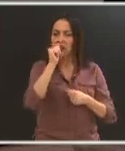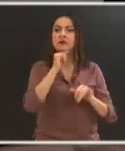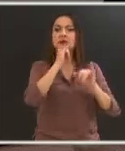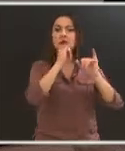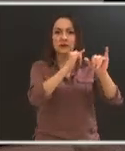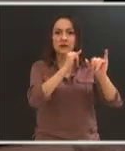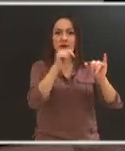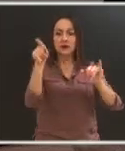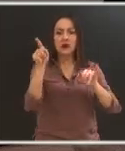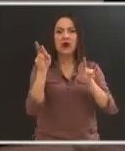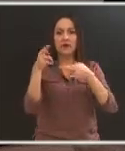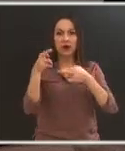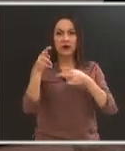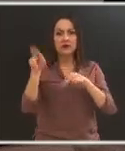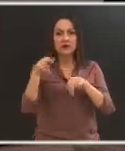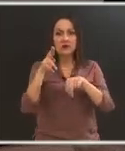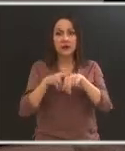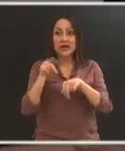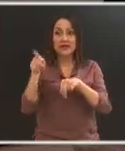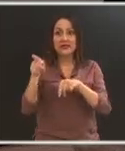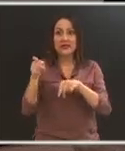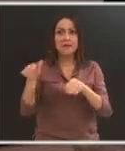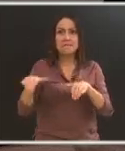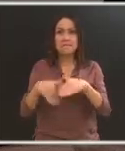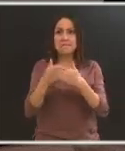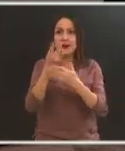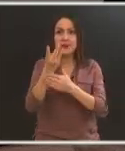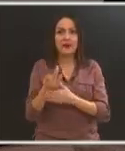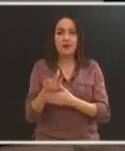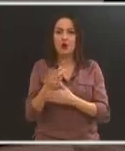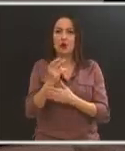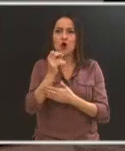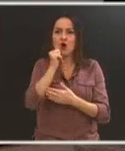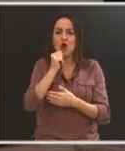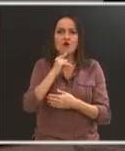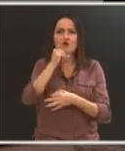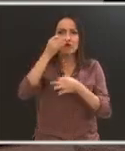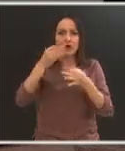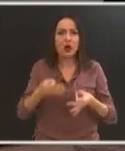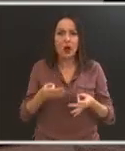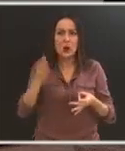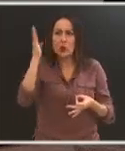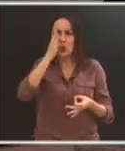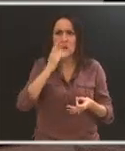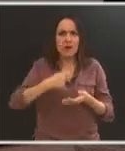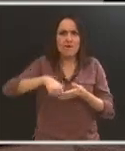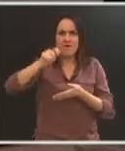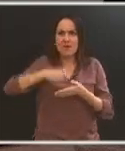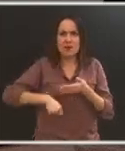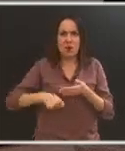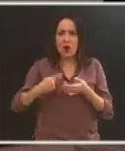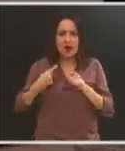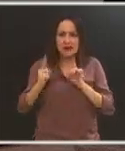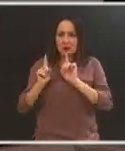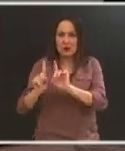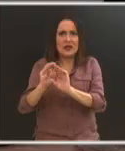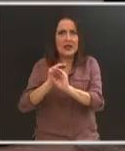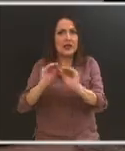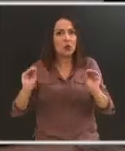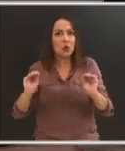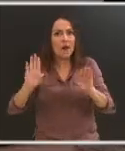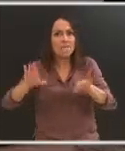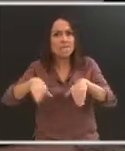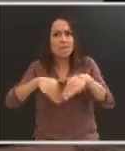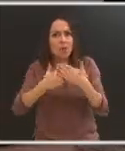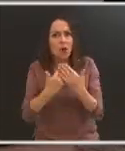denunció ante el registro civil que ese matrimonio era ilegítimo, pues nunca firmó ni estuvo en ninguna